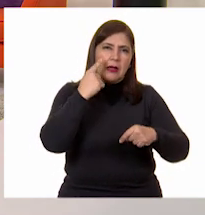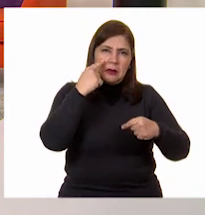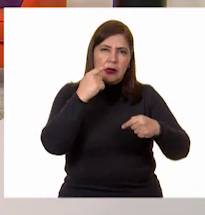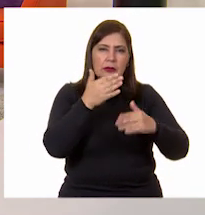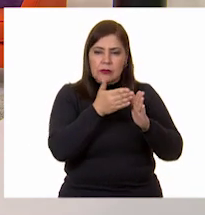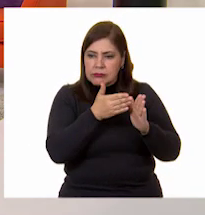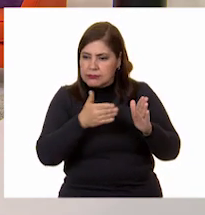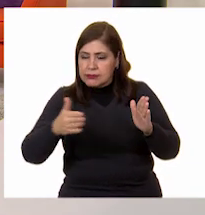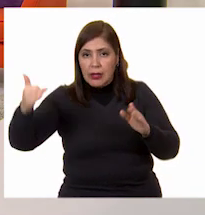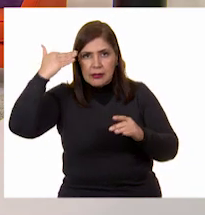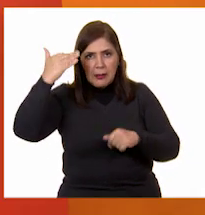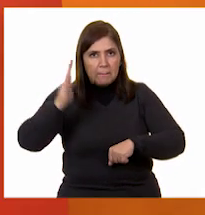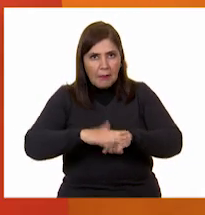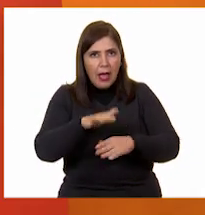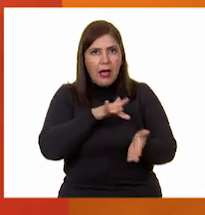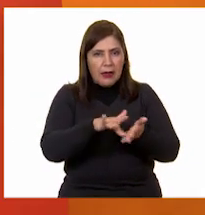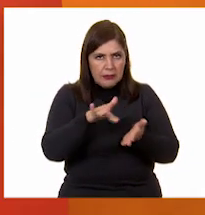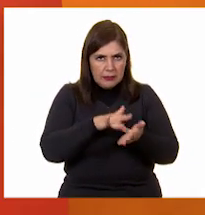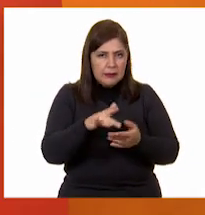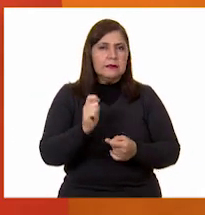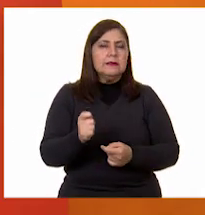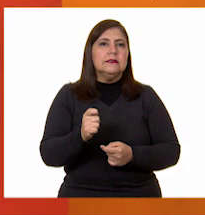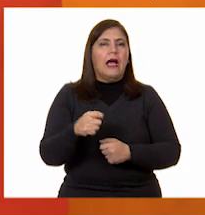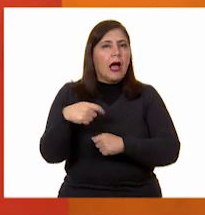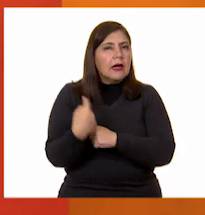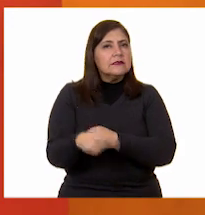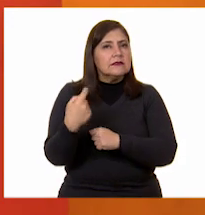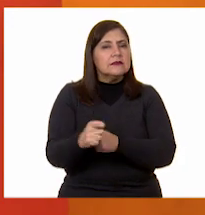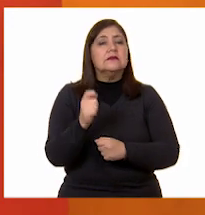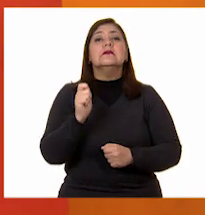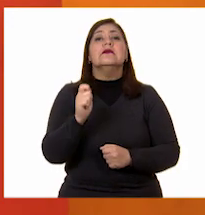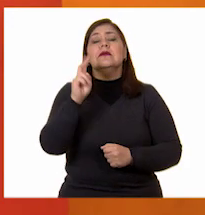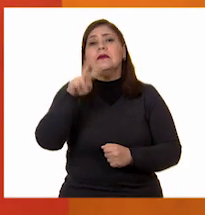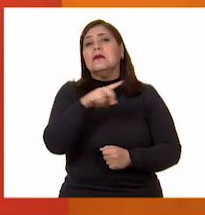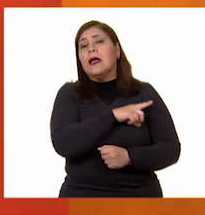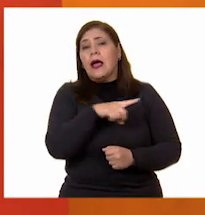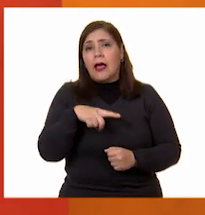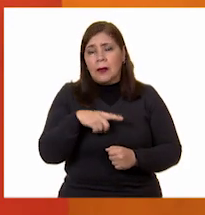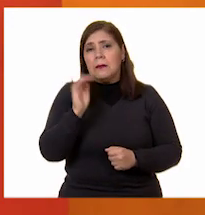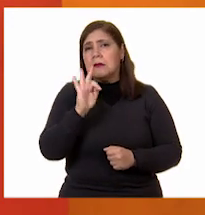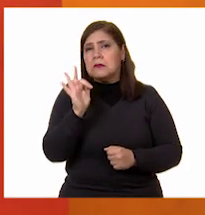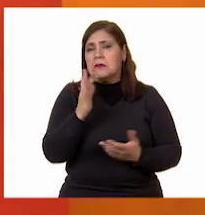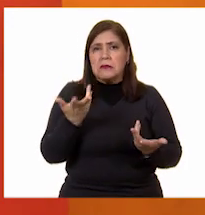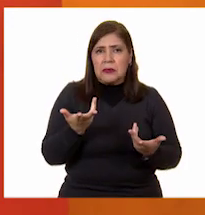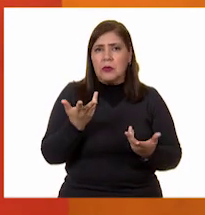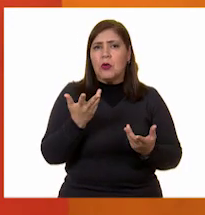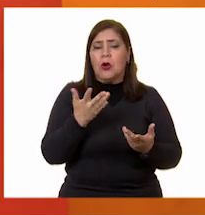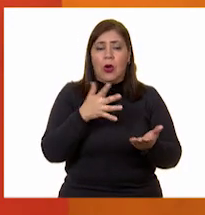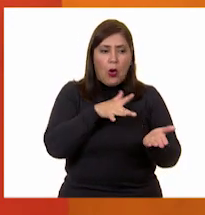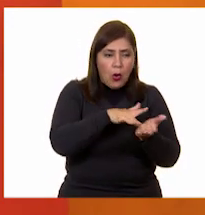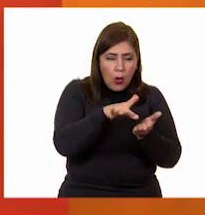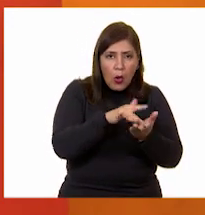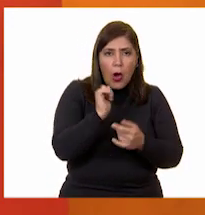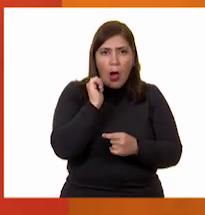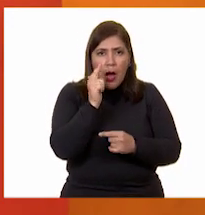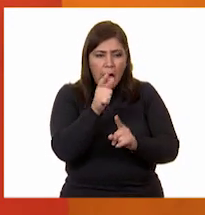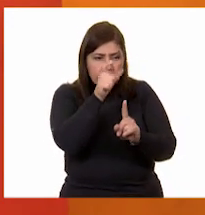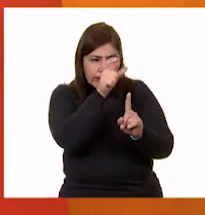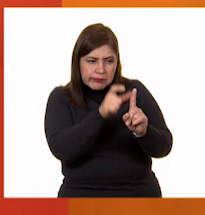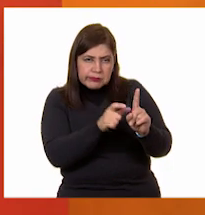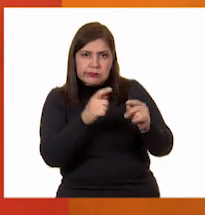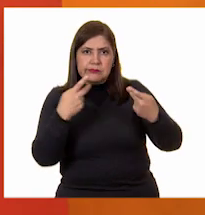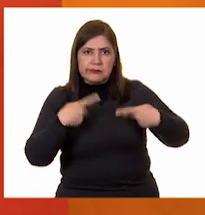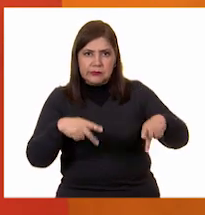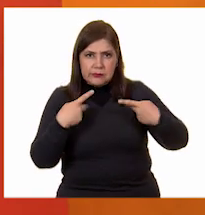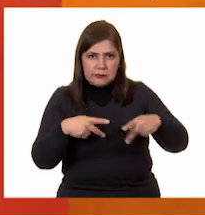incluso permanentes. Y supongo que en algunos casos requerirán de una asistencia personal que esté cuidando